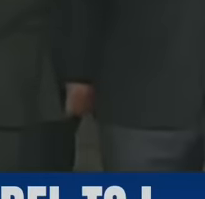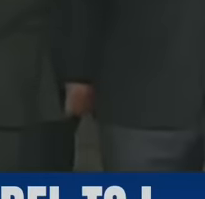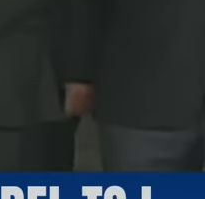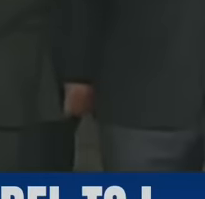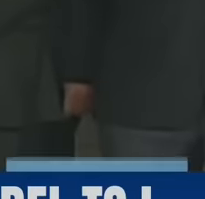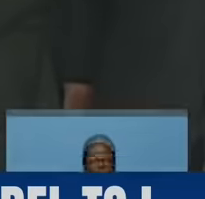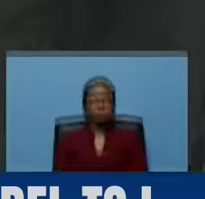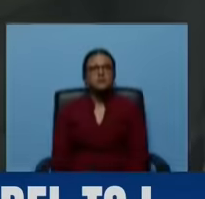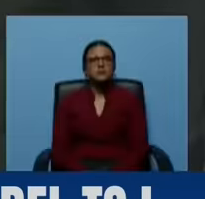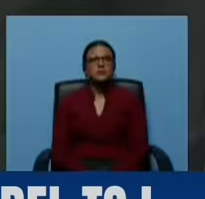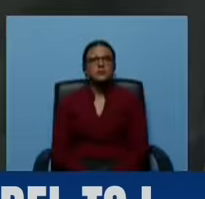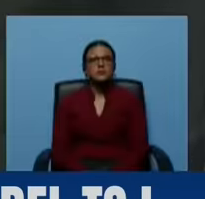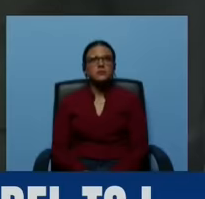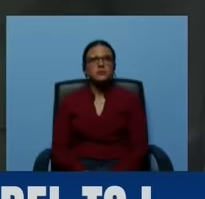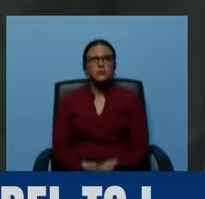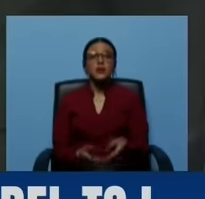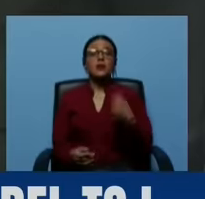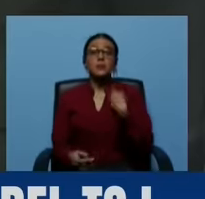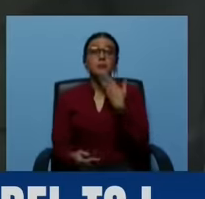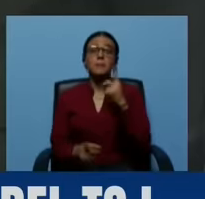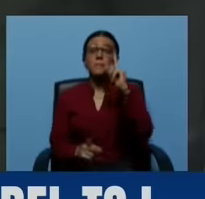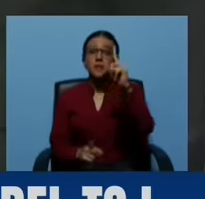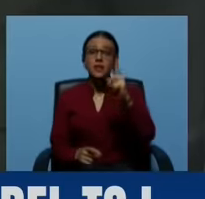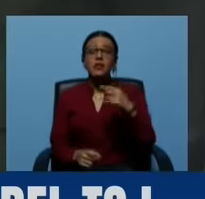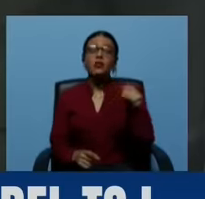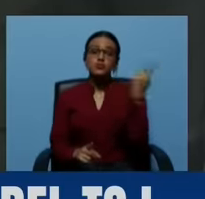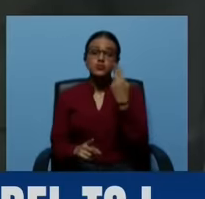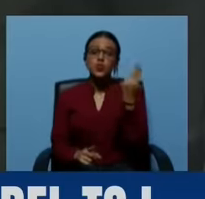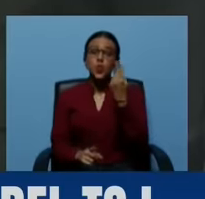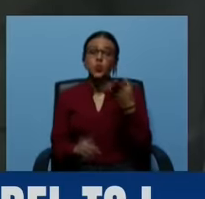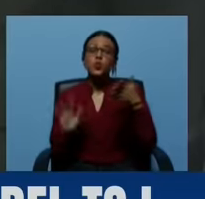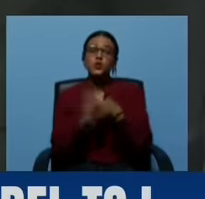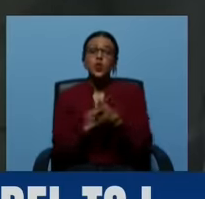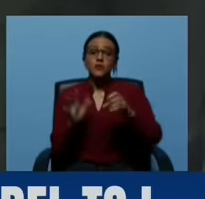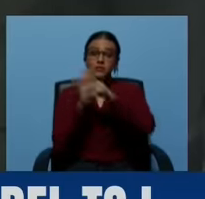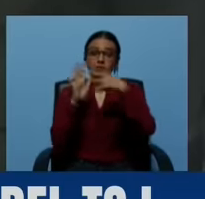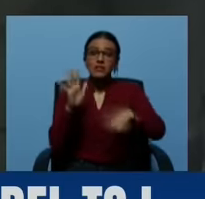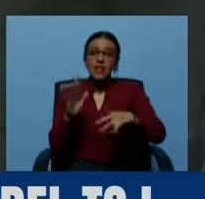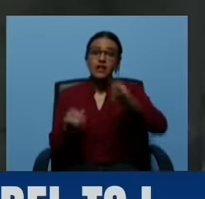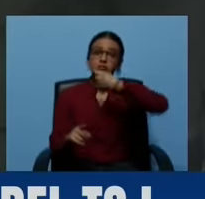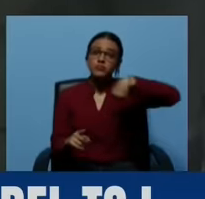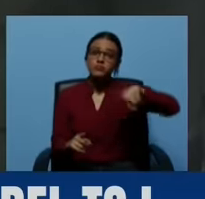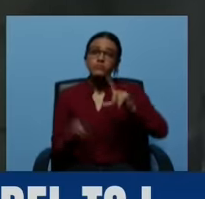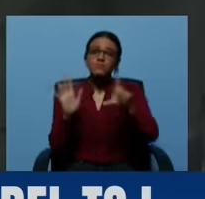exigirle, haciendo uso de nuestros derechos constitucionales,